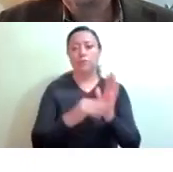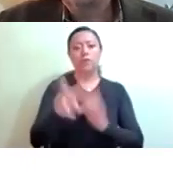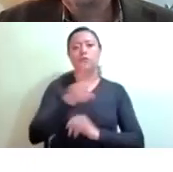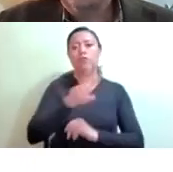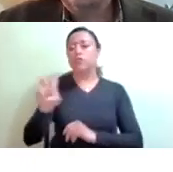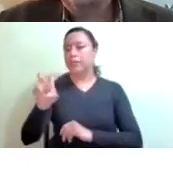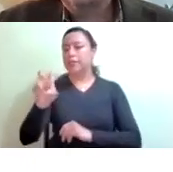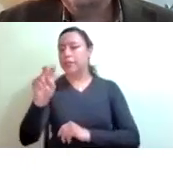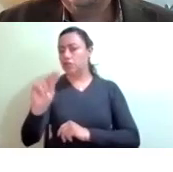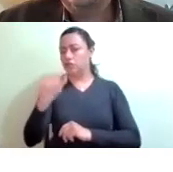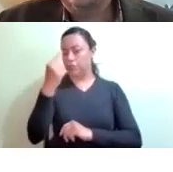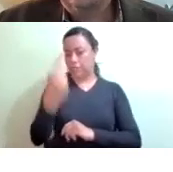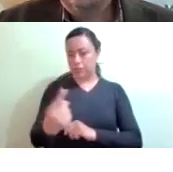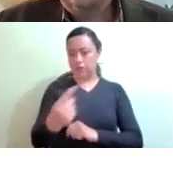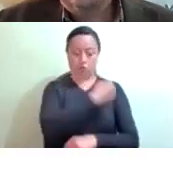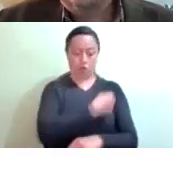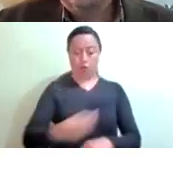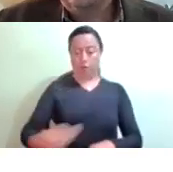la municipal